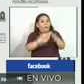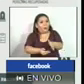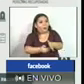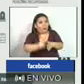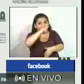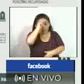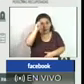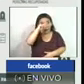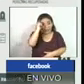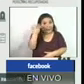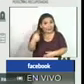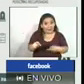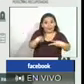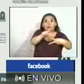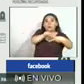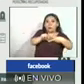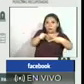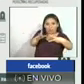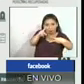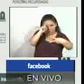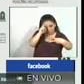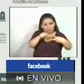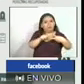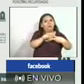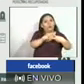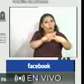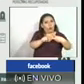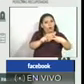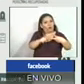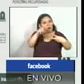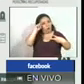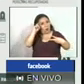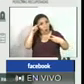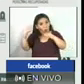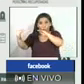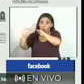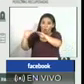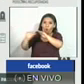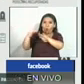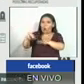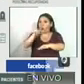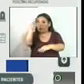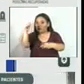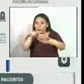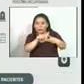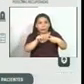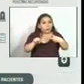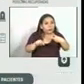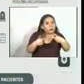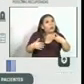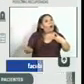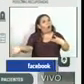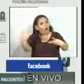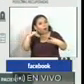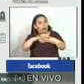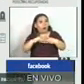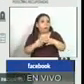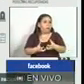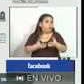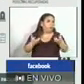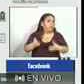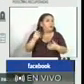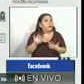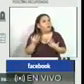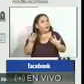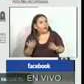Recordemos que esta es nuestra segunda semana. Y si seguimos lo que ha ocurrido en otros países, los casos se han disparado después de las activaciones económicas. Esperemos que